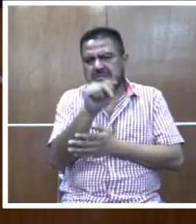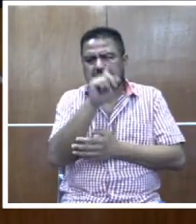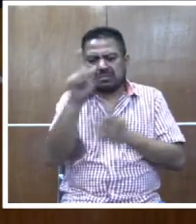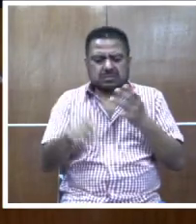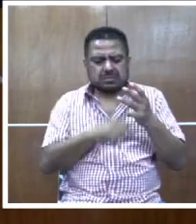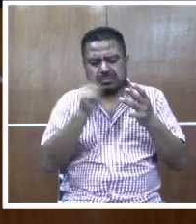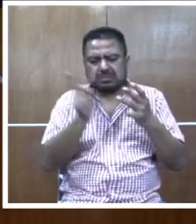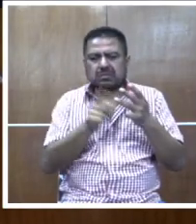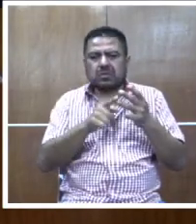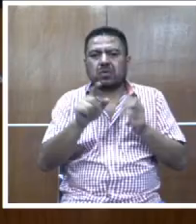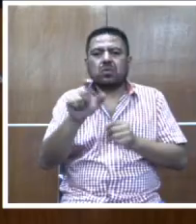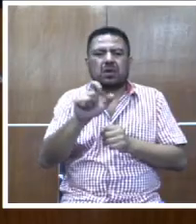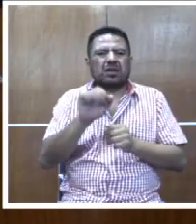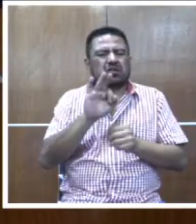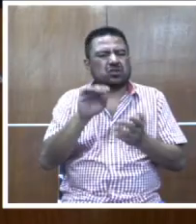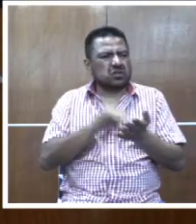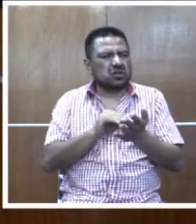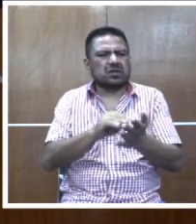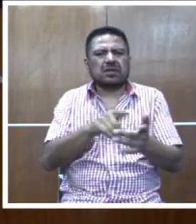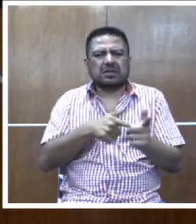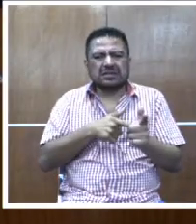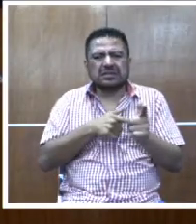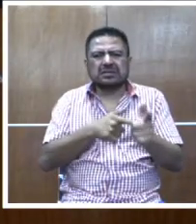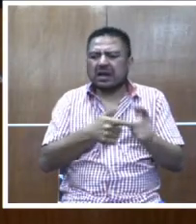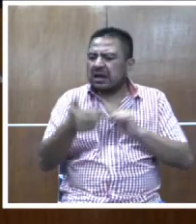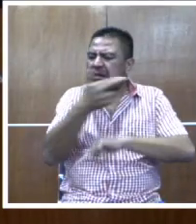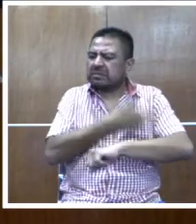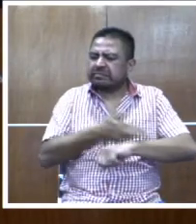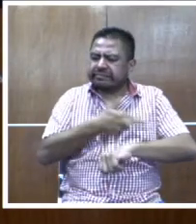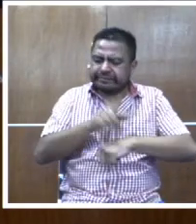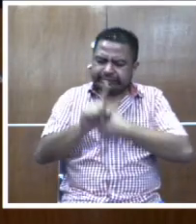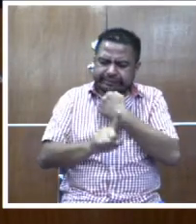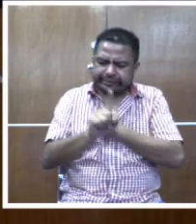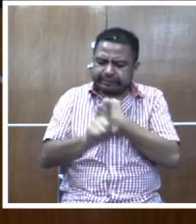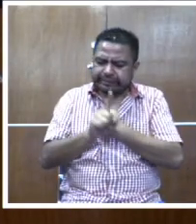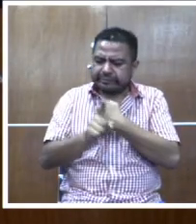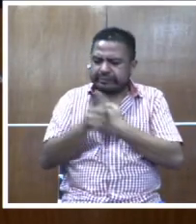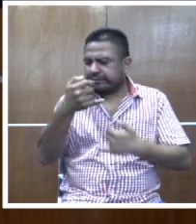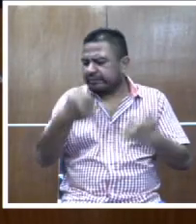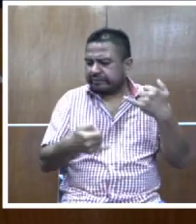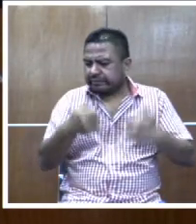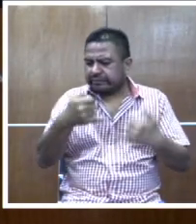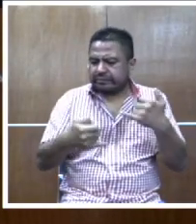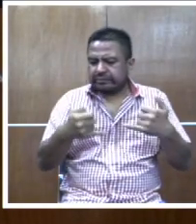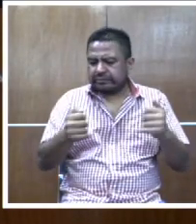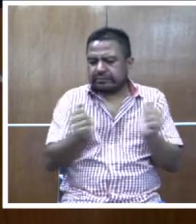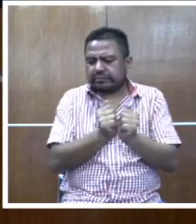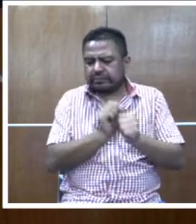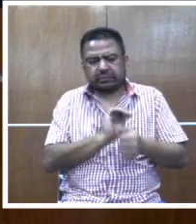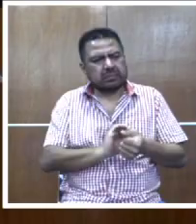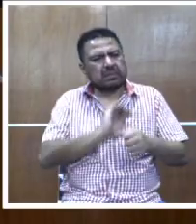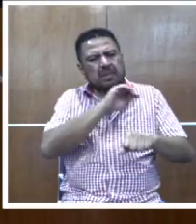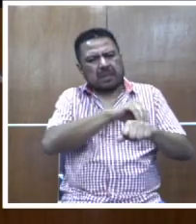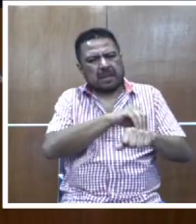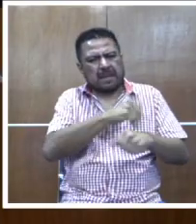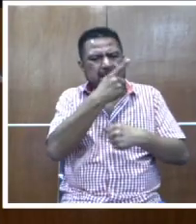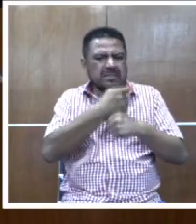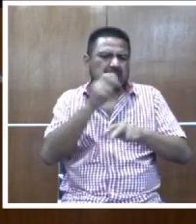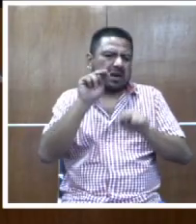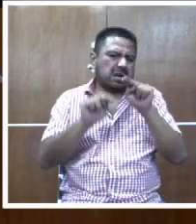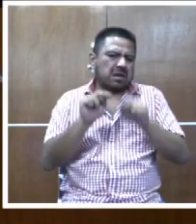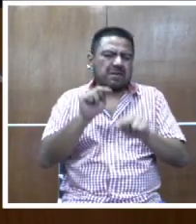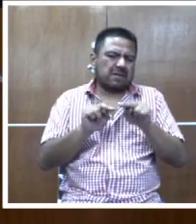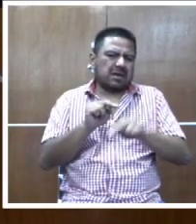3. Cuando siga en litigio un juicio ante un órgano jurisdiccional de primera instancia en